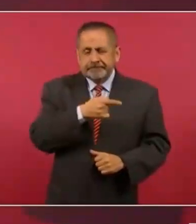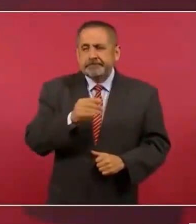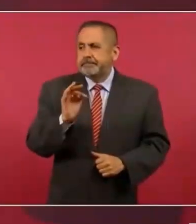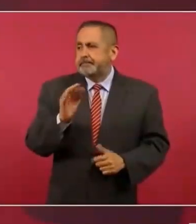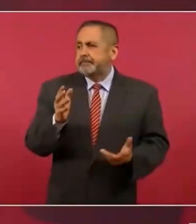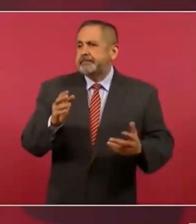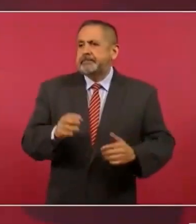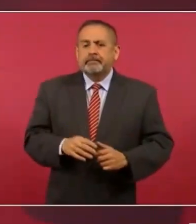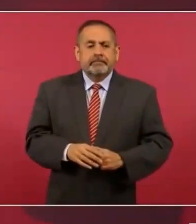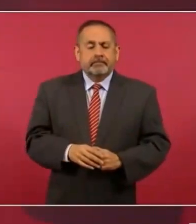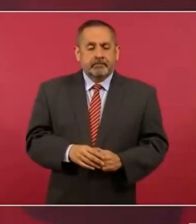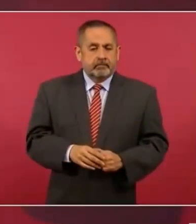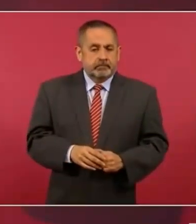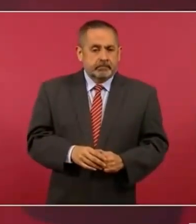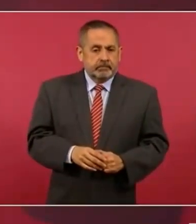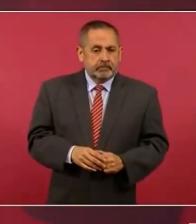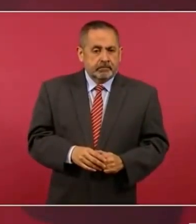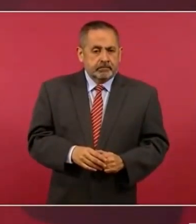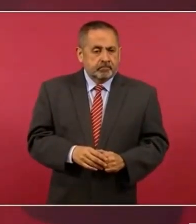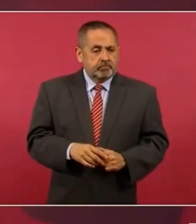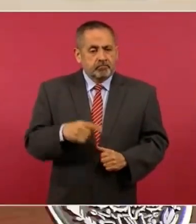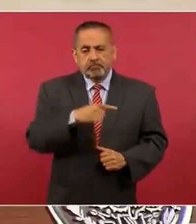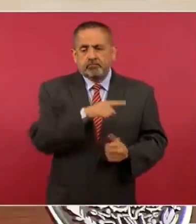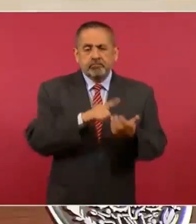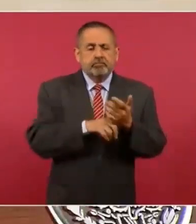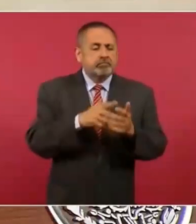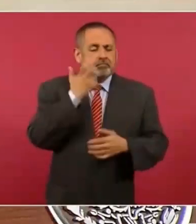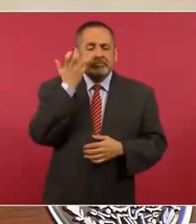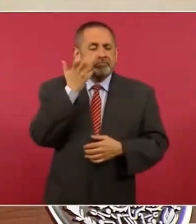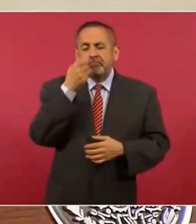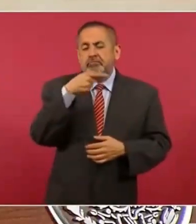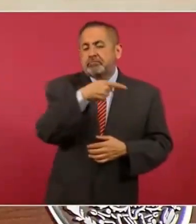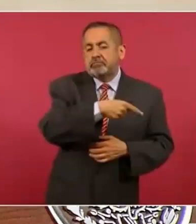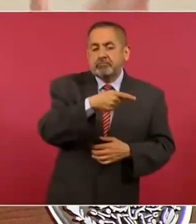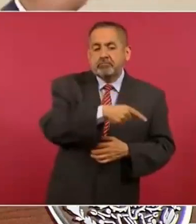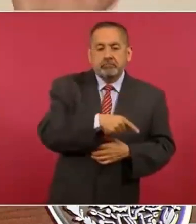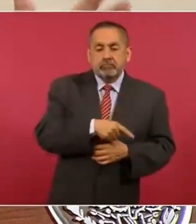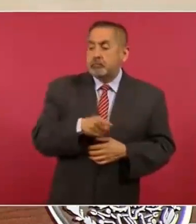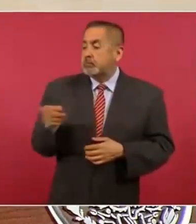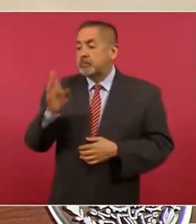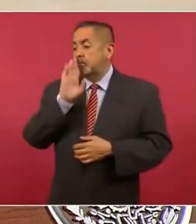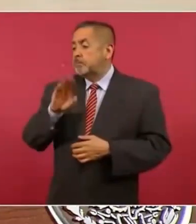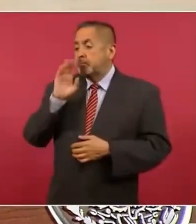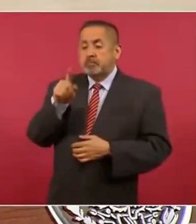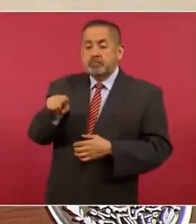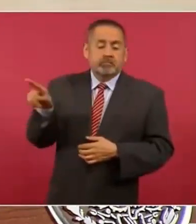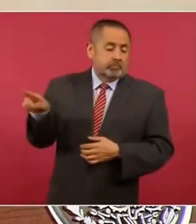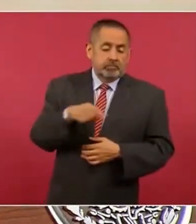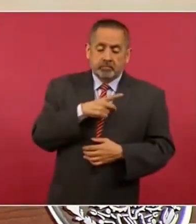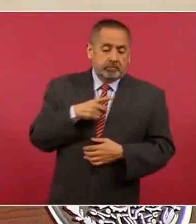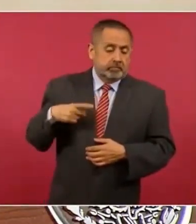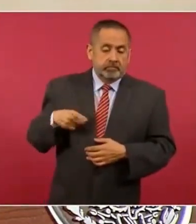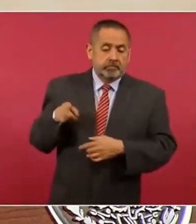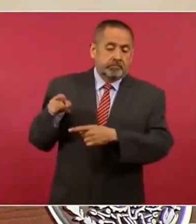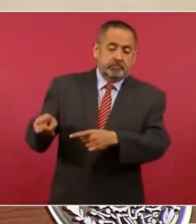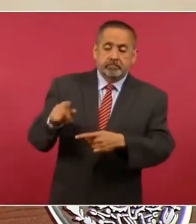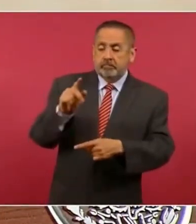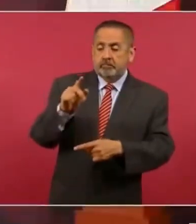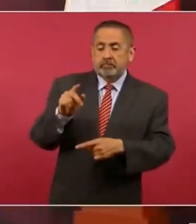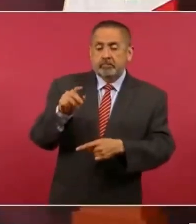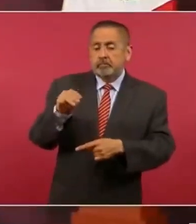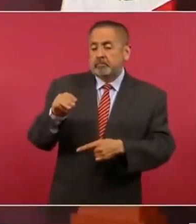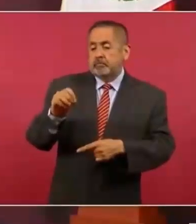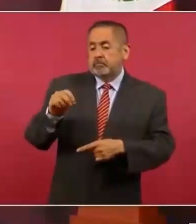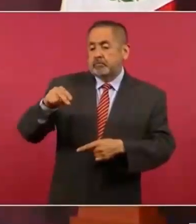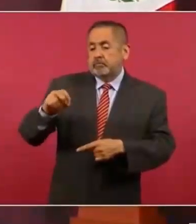o utilizaron como excusa, el que eran monopolios Pemex y la Comisión